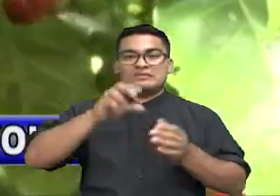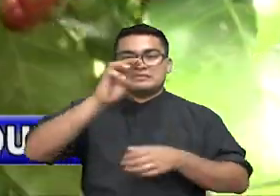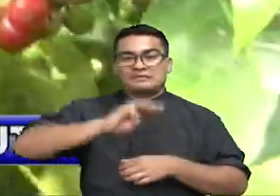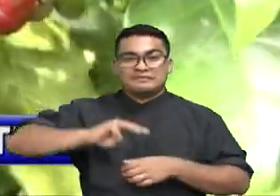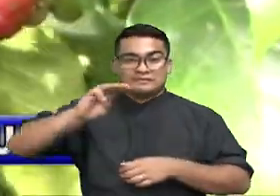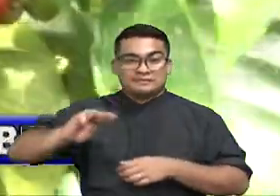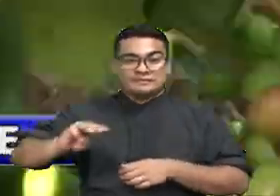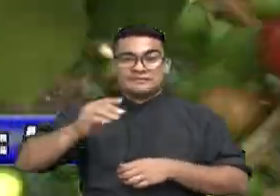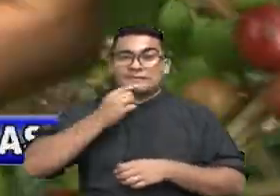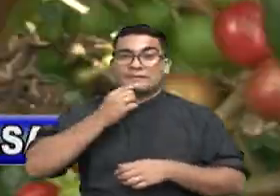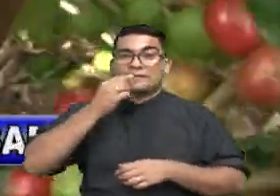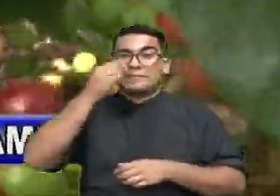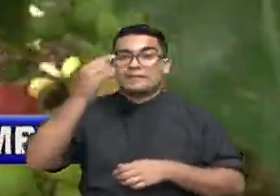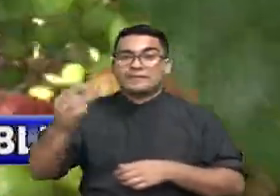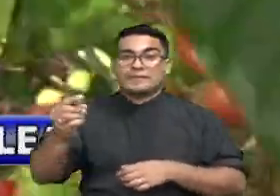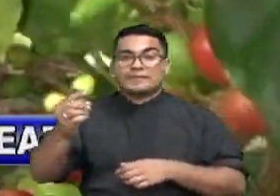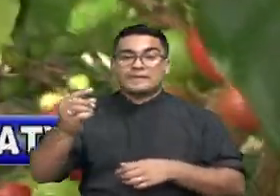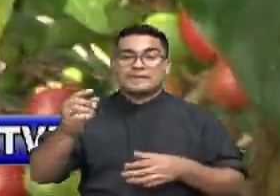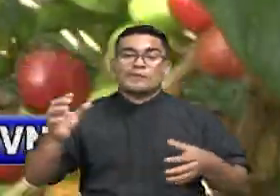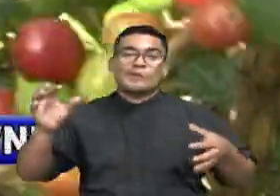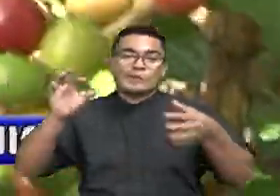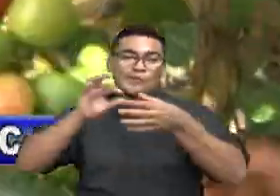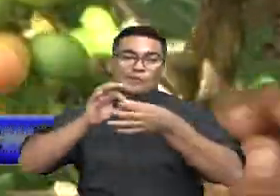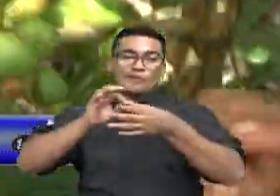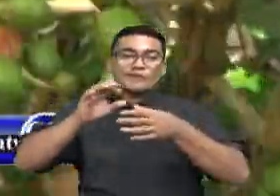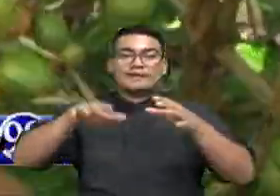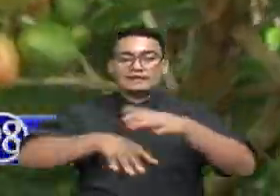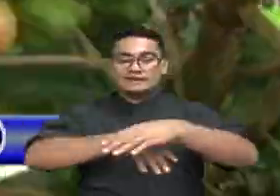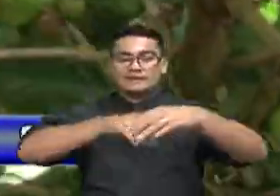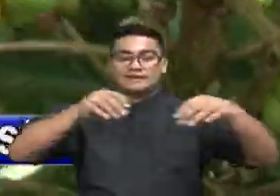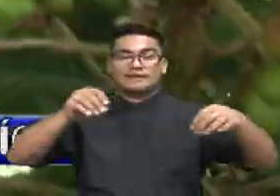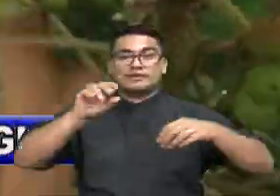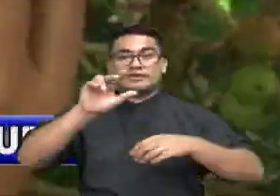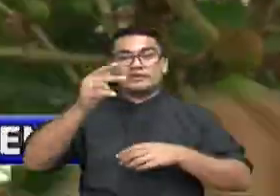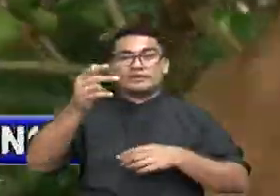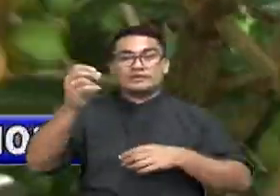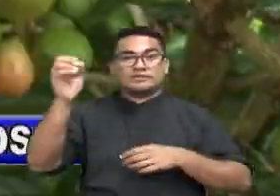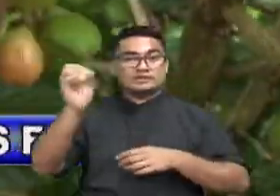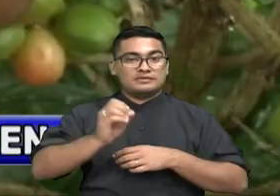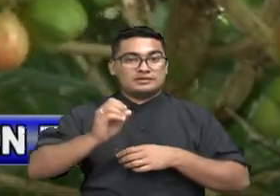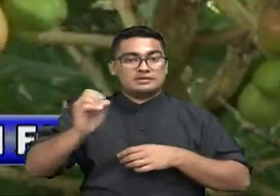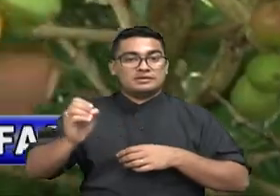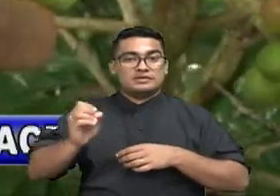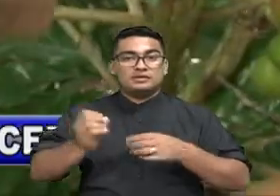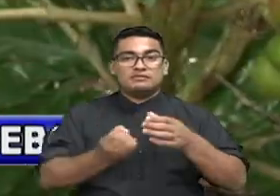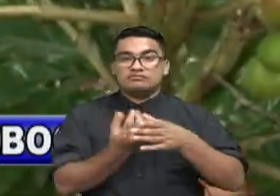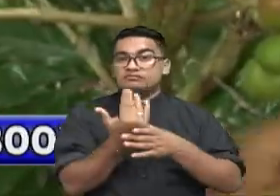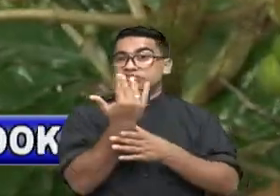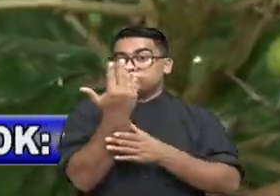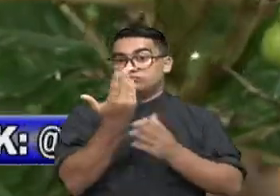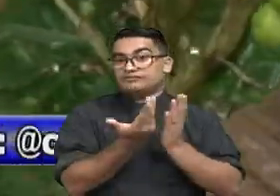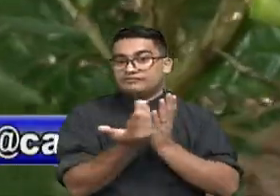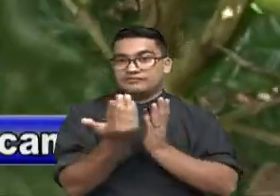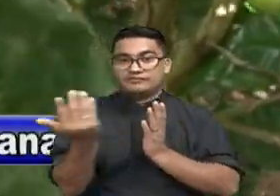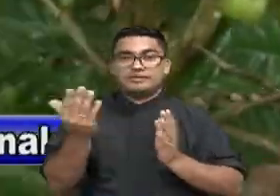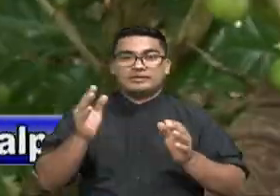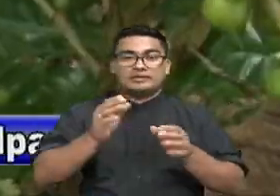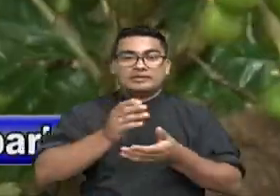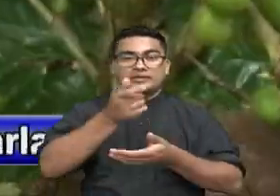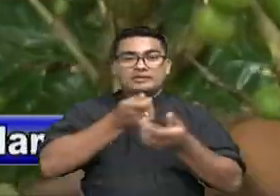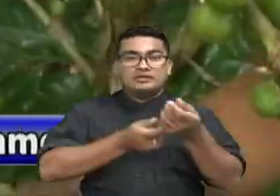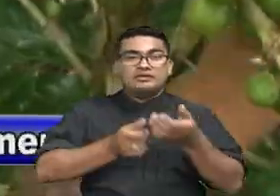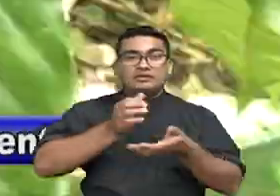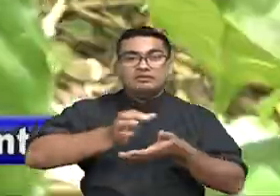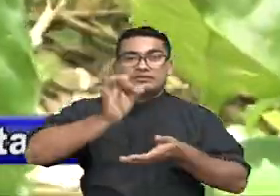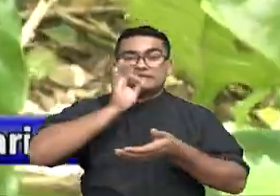Este último departamento junto a Jinotega abarcan el 80% de las áreas sembradas de café. Según datos del